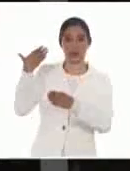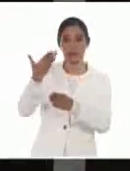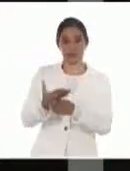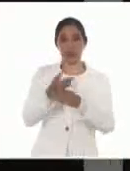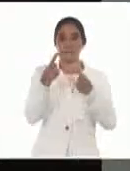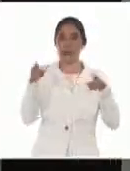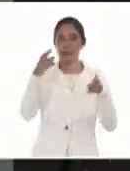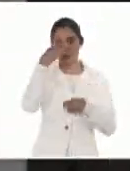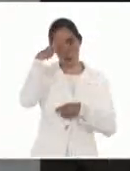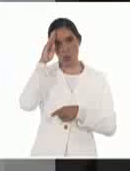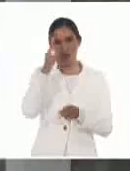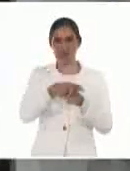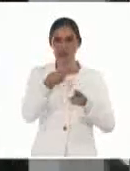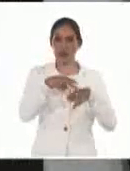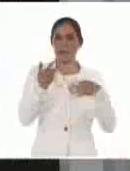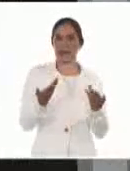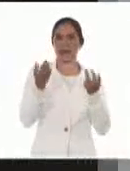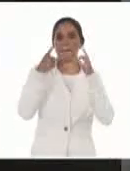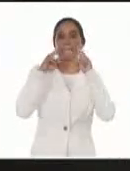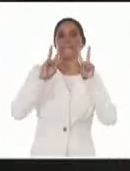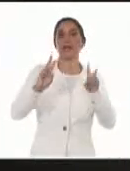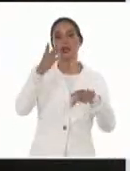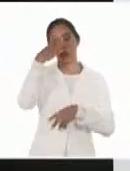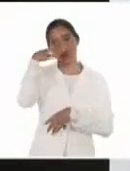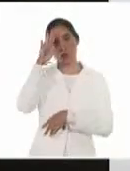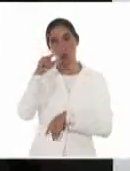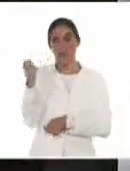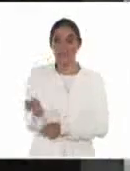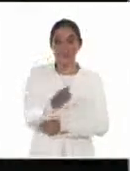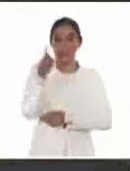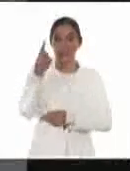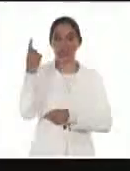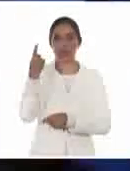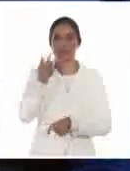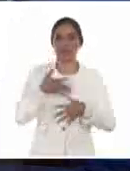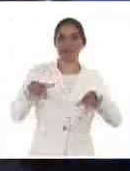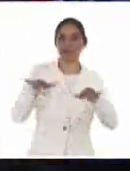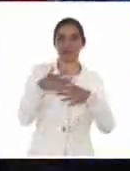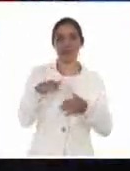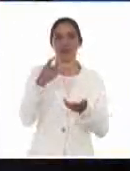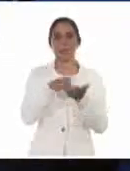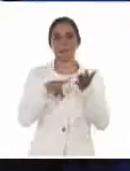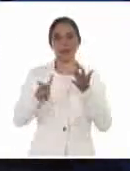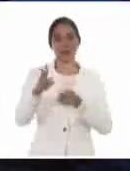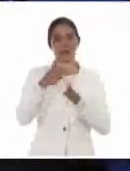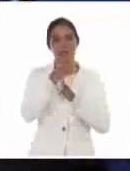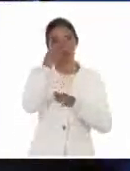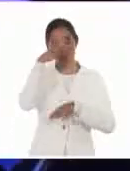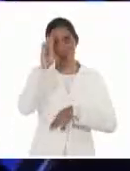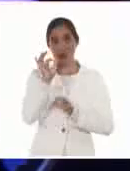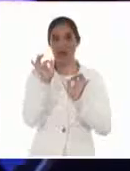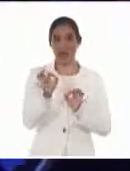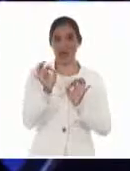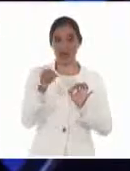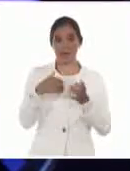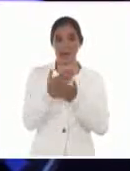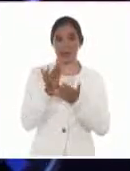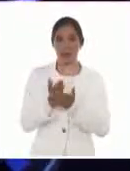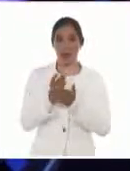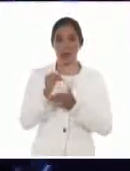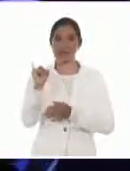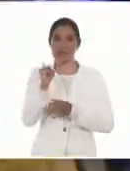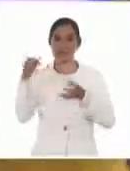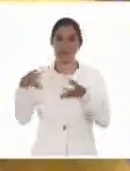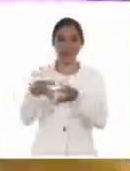Vive será el primer espectáculo del Jazz Plaza en Santiago de Cuba. En el Heredia estarán el Orfeón Santiago, el Septeto Santiaguero,